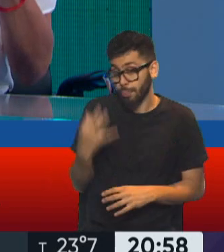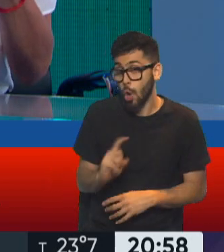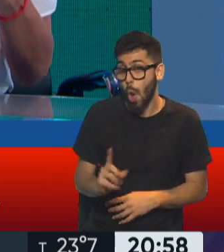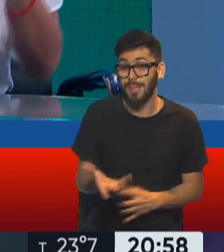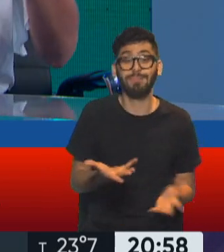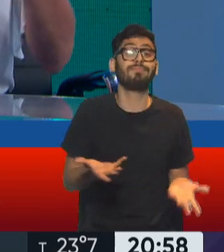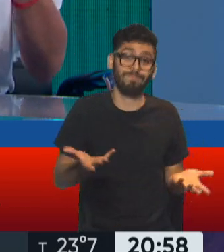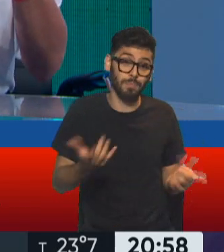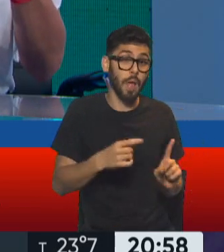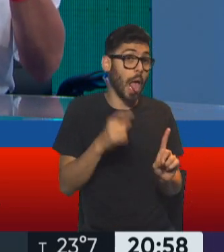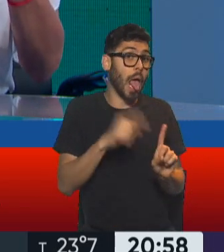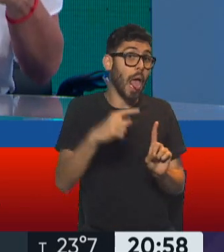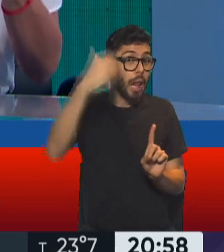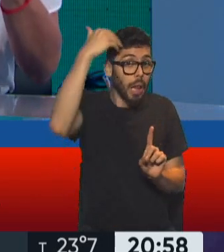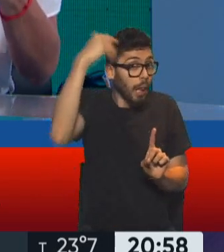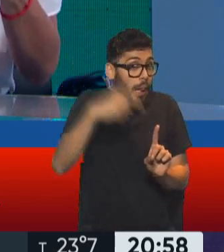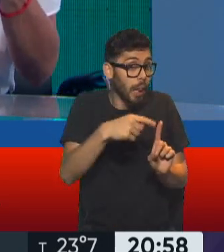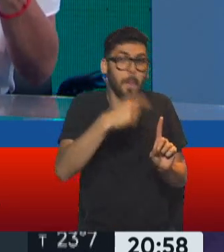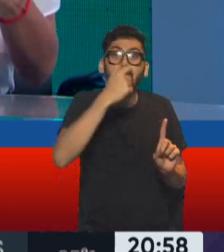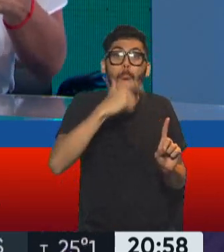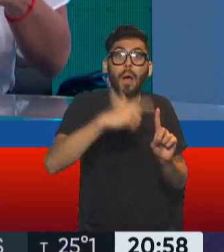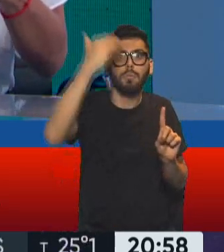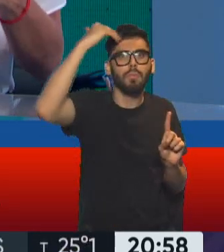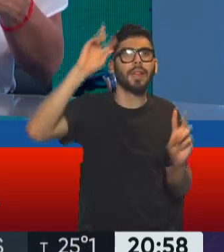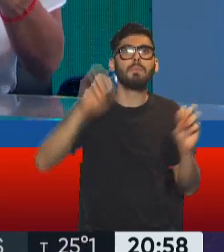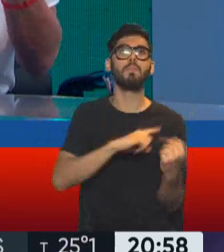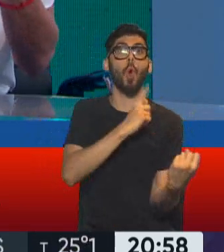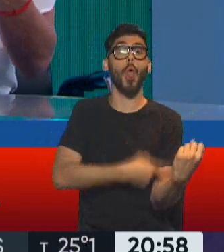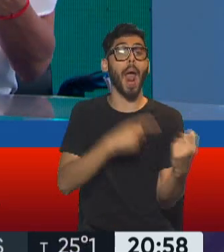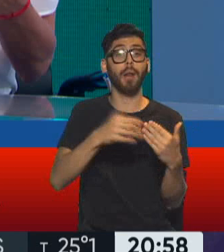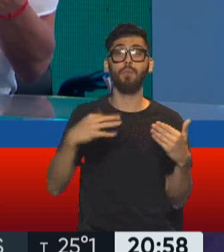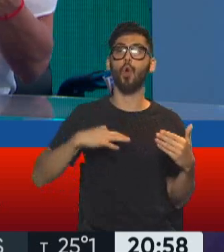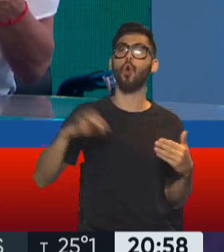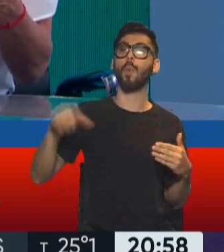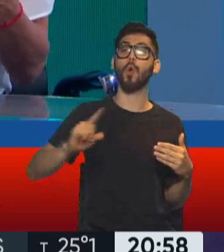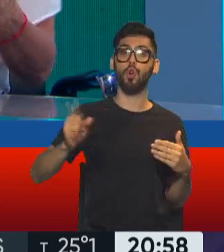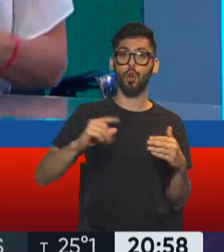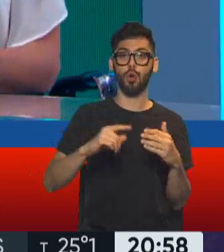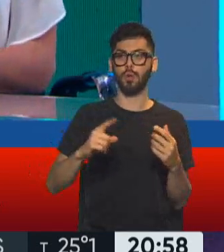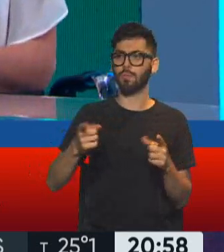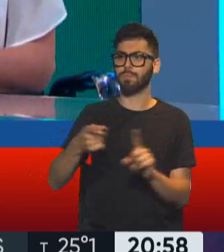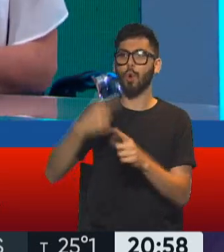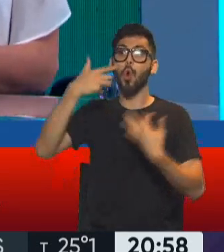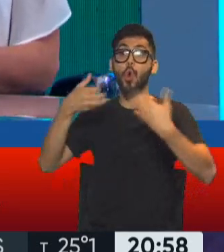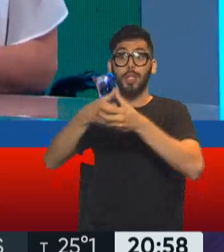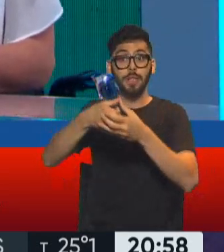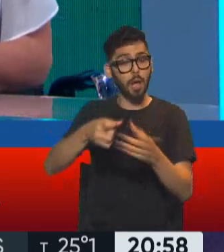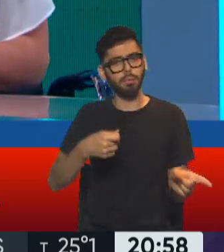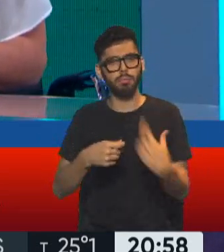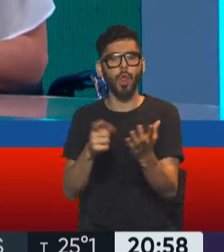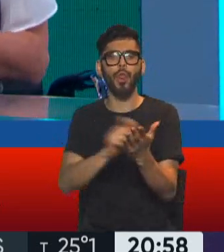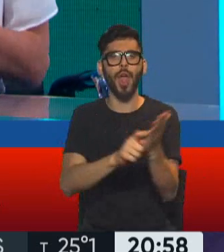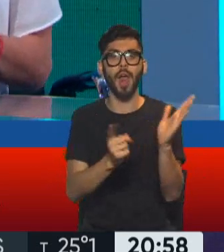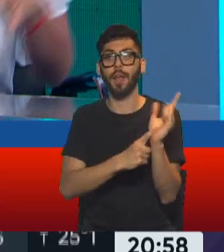él realmente, en su forma de entender el poder, él avanzó. Miembros de la Corte por decreto, jueces jugando al tenis antes de firmar